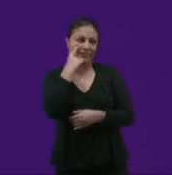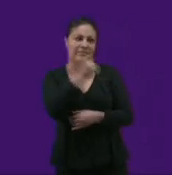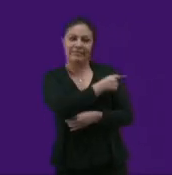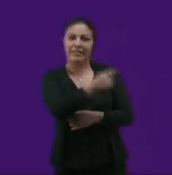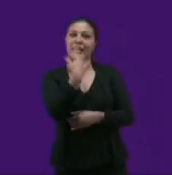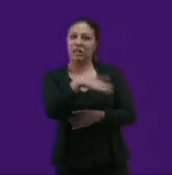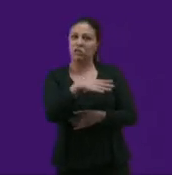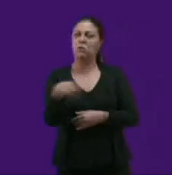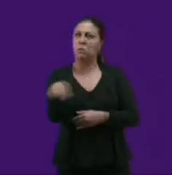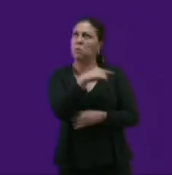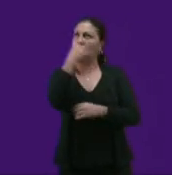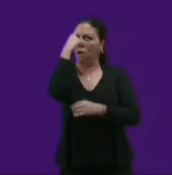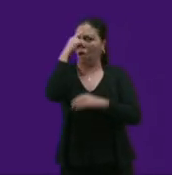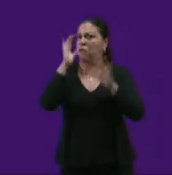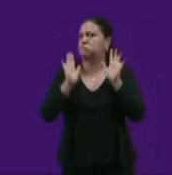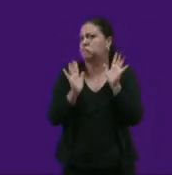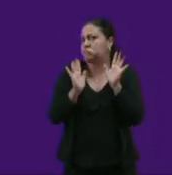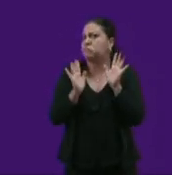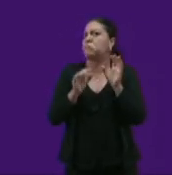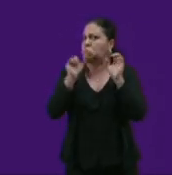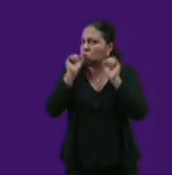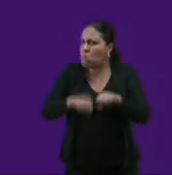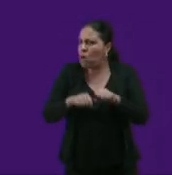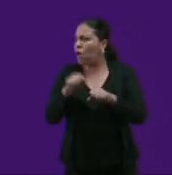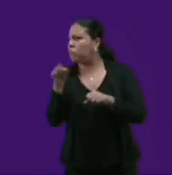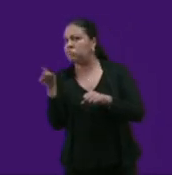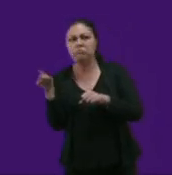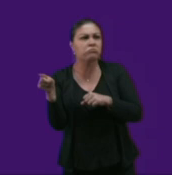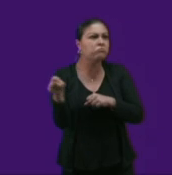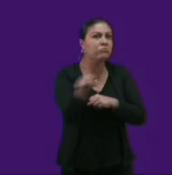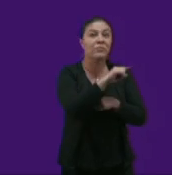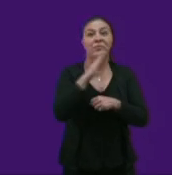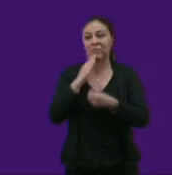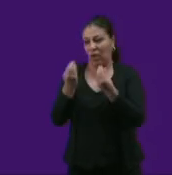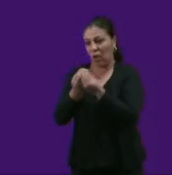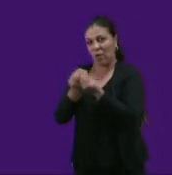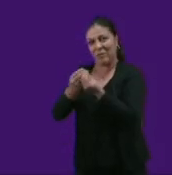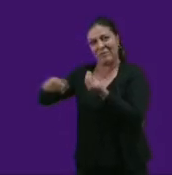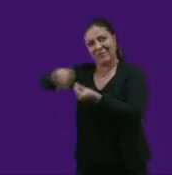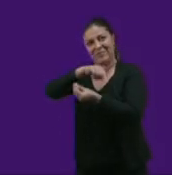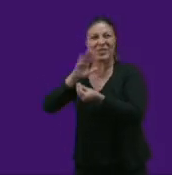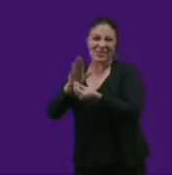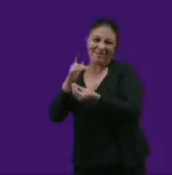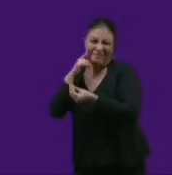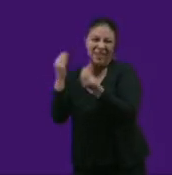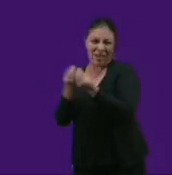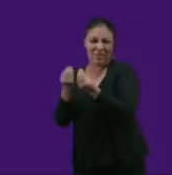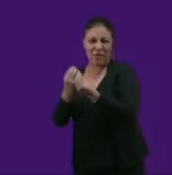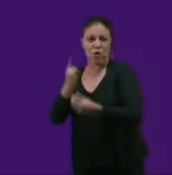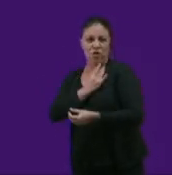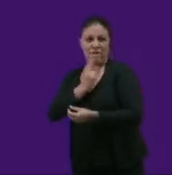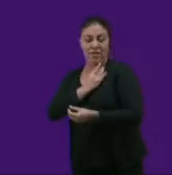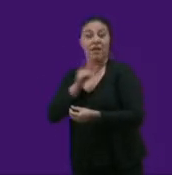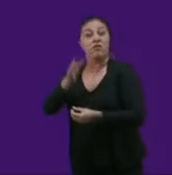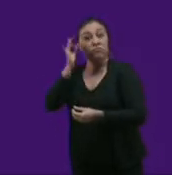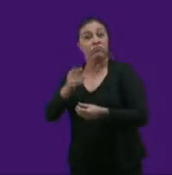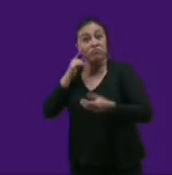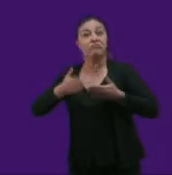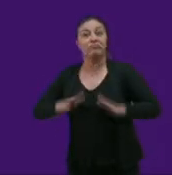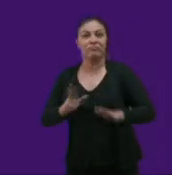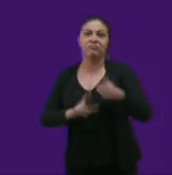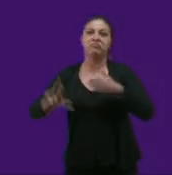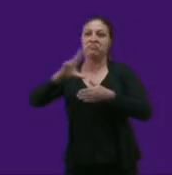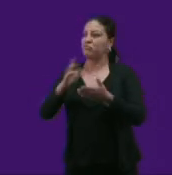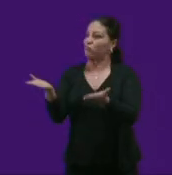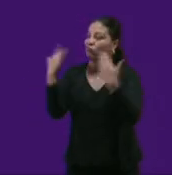optimismo y la verdad que con un grupo de compañeros de la universidad latinoamericanos siempre almorzábamos